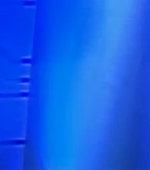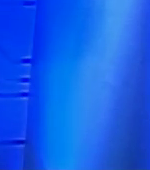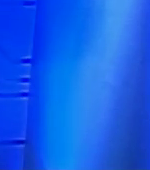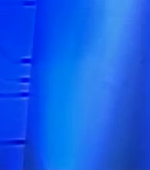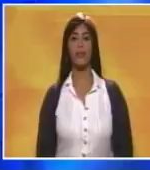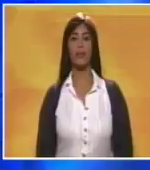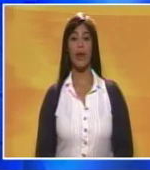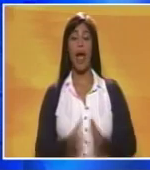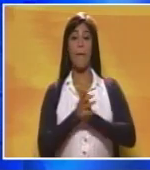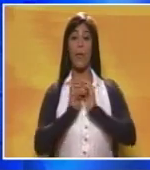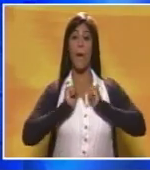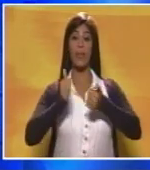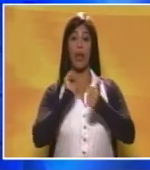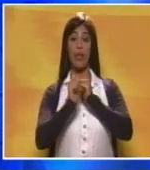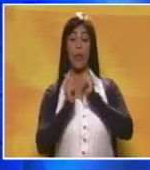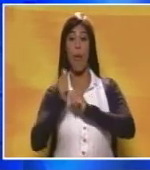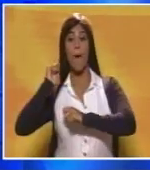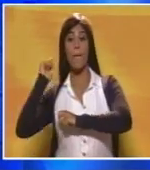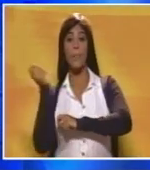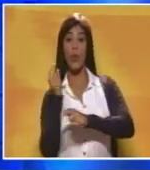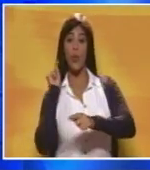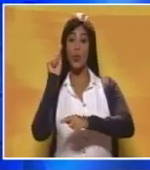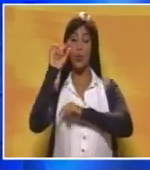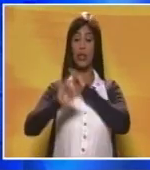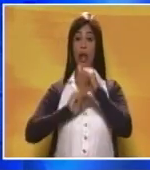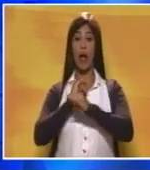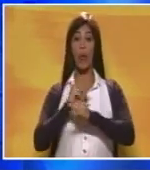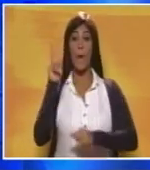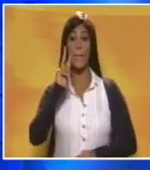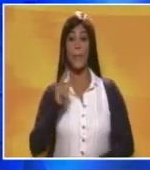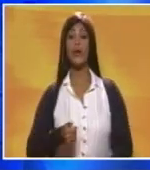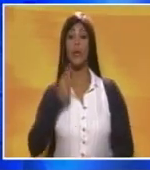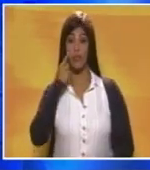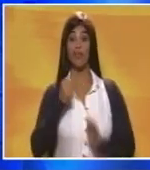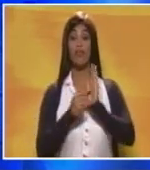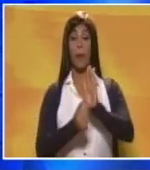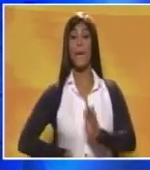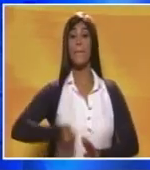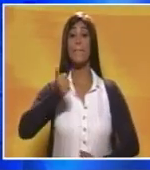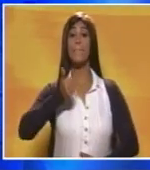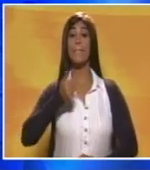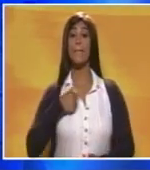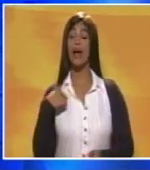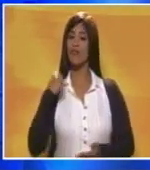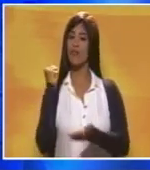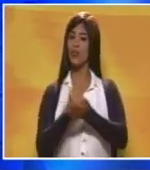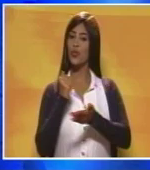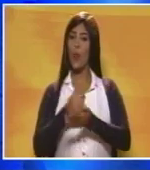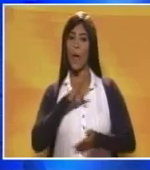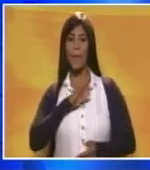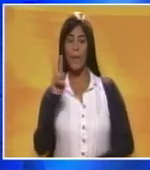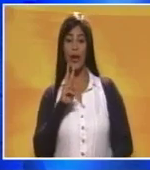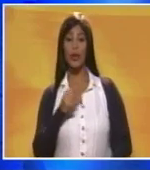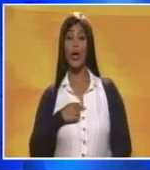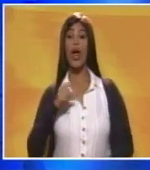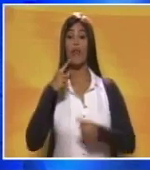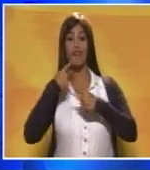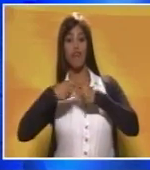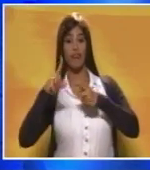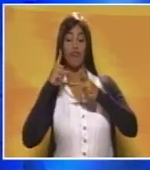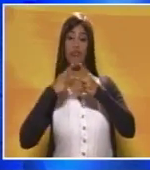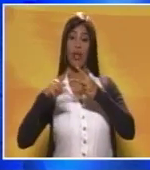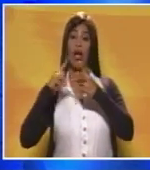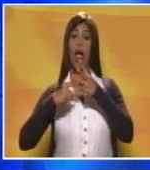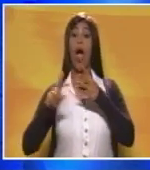Hola amigos, comenzamos los deportes con béisbol de Grandes Ligas porque los venezolanos siguen dejando su sello en la gran carpa. César Hernández, Robinson